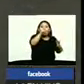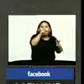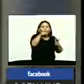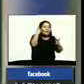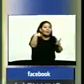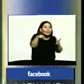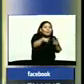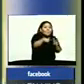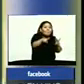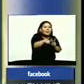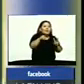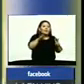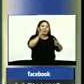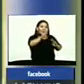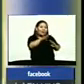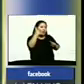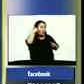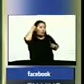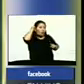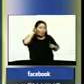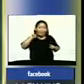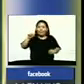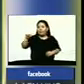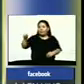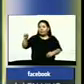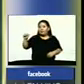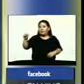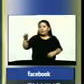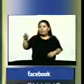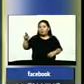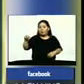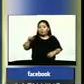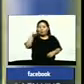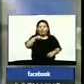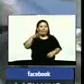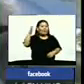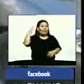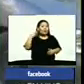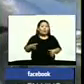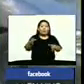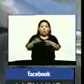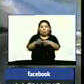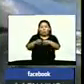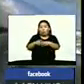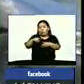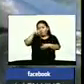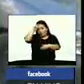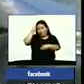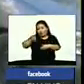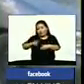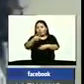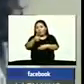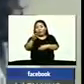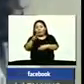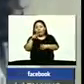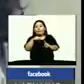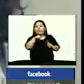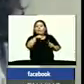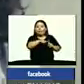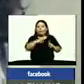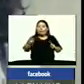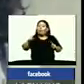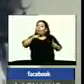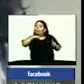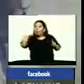hermano de Josué Castillo Arevalo, alias Samurai, miembro del extinto GRP y acusado de asesinar a la agente